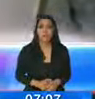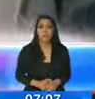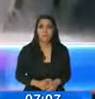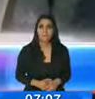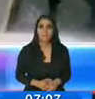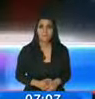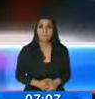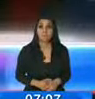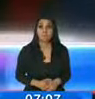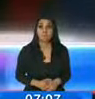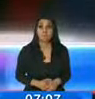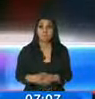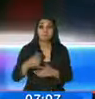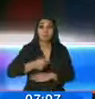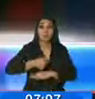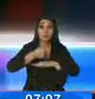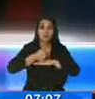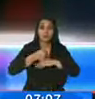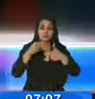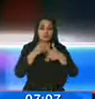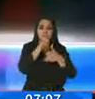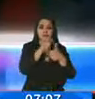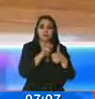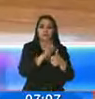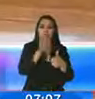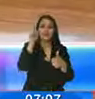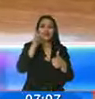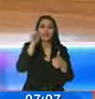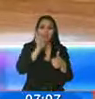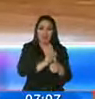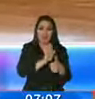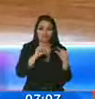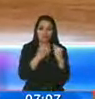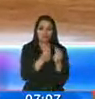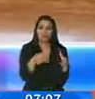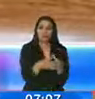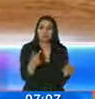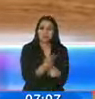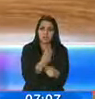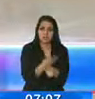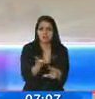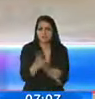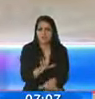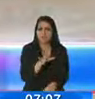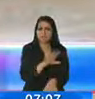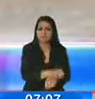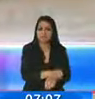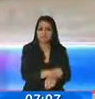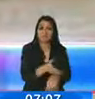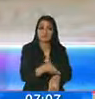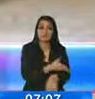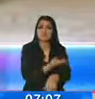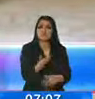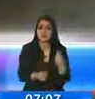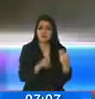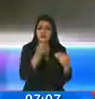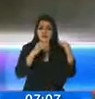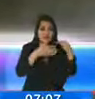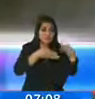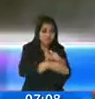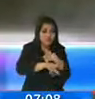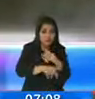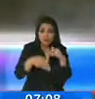En la lista de las autoridades, alias Conejo, quien sería el supuesto líder de la organización dedicada al robo de domicilios, supuestamente eran